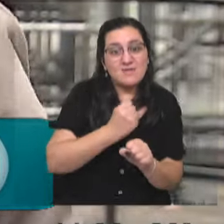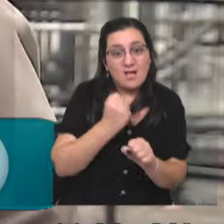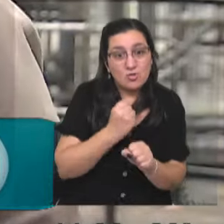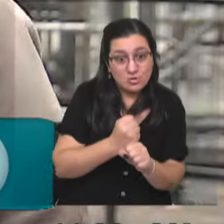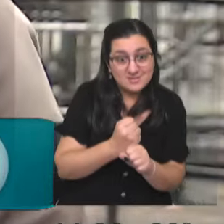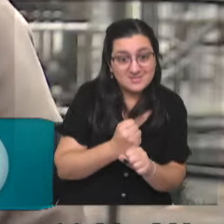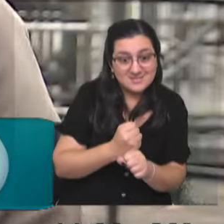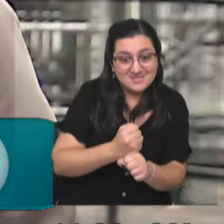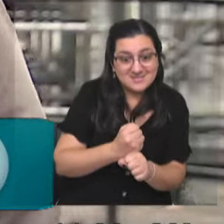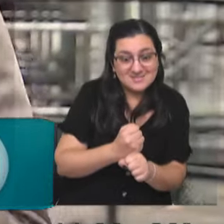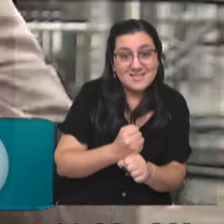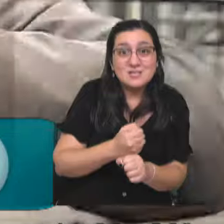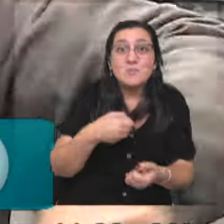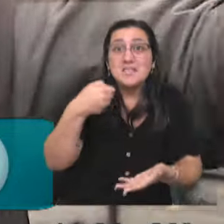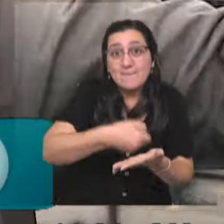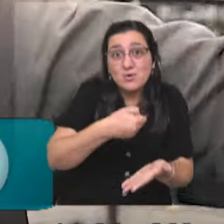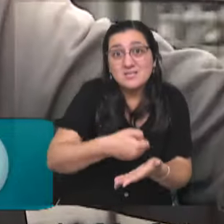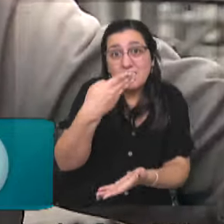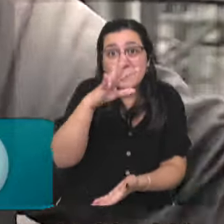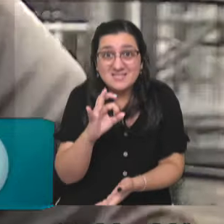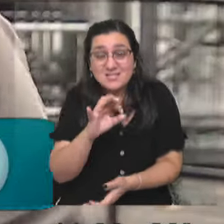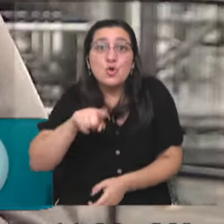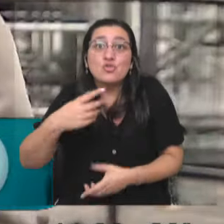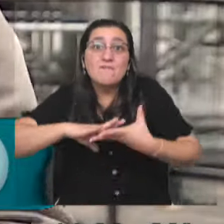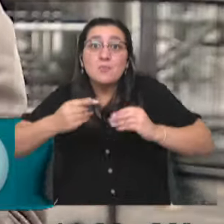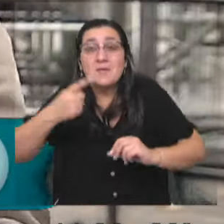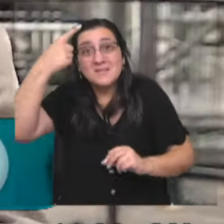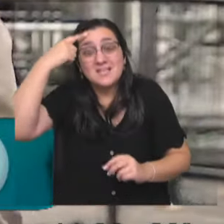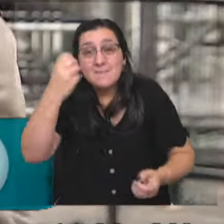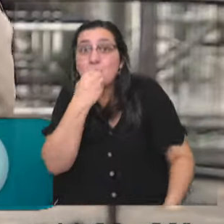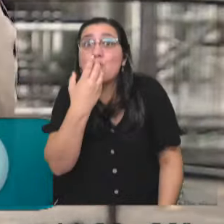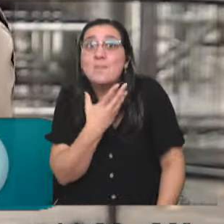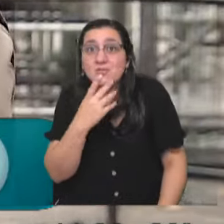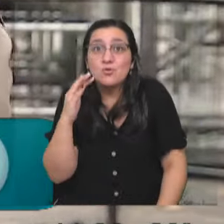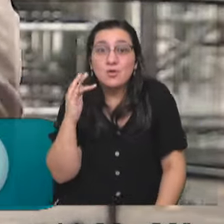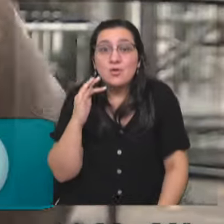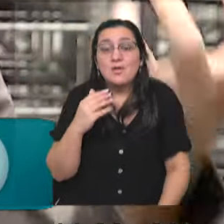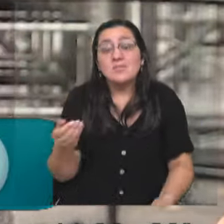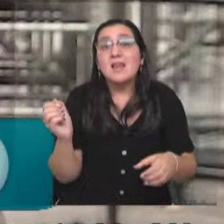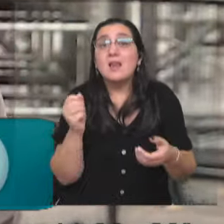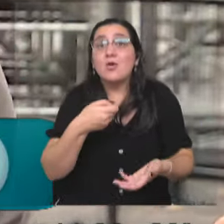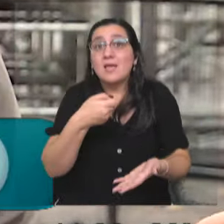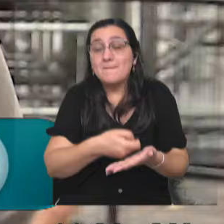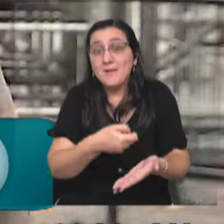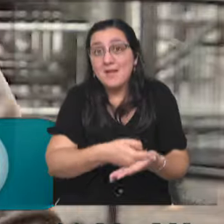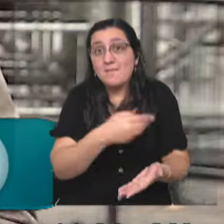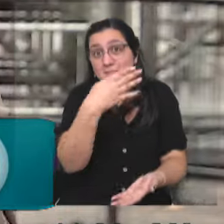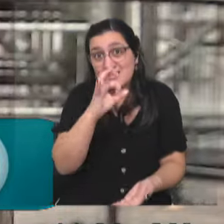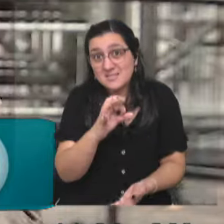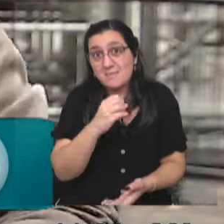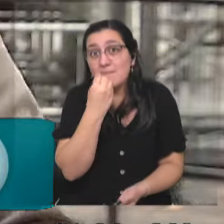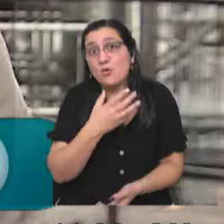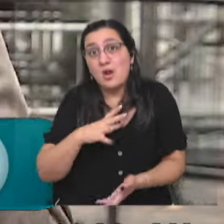más aportantes al BPS. Y esa es otra forma de pensar el mejoramiento del influjo económico que ingresa al BPS para sostener la seguridad social. Entonces,